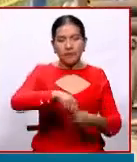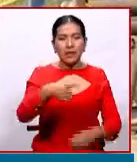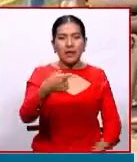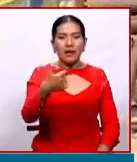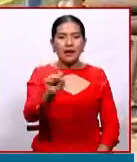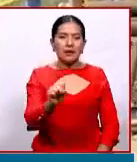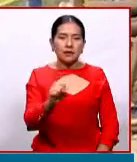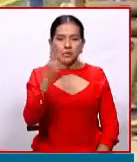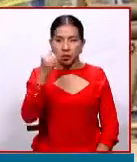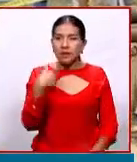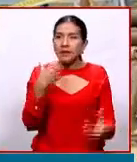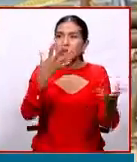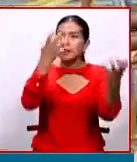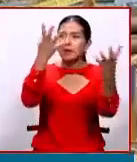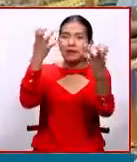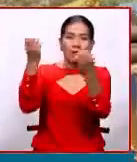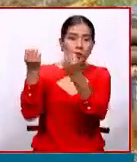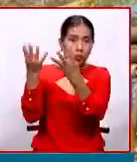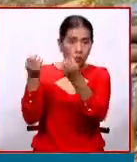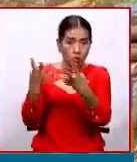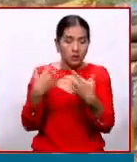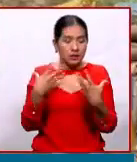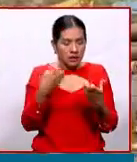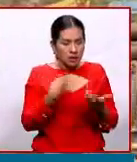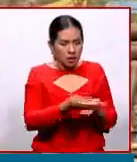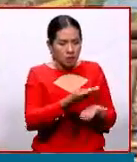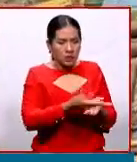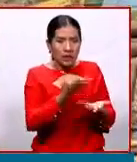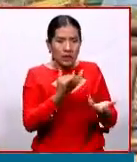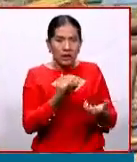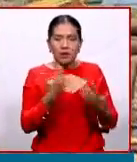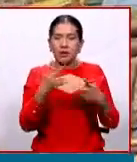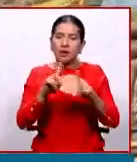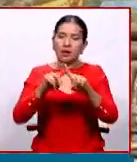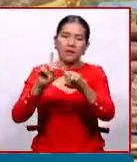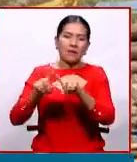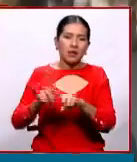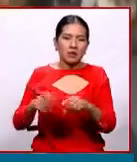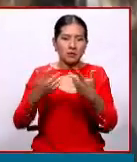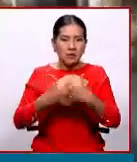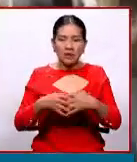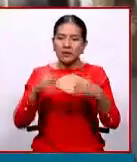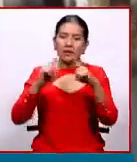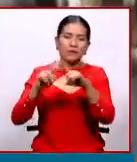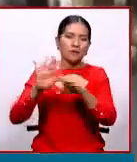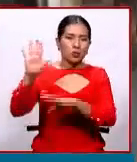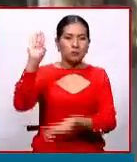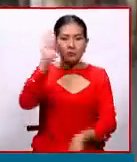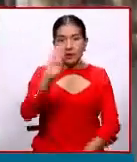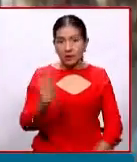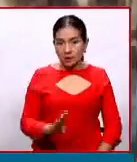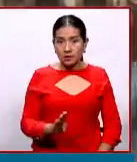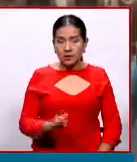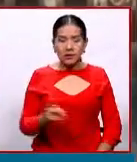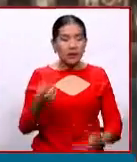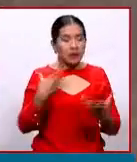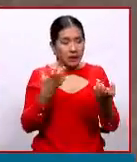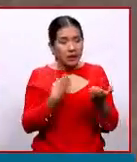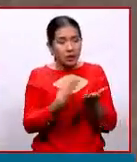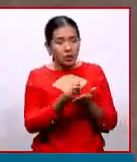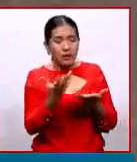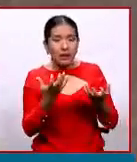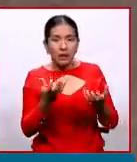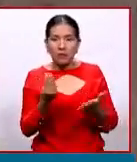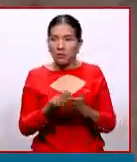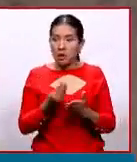muchas ofertas de clientes intermedios, finales, termoeléctricas, distribuidores de Brasil, que ofertan